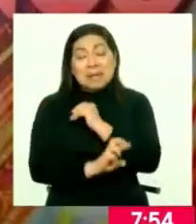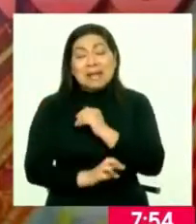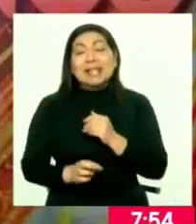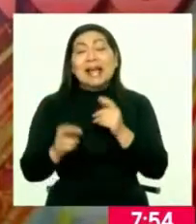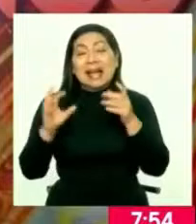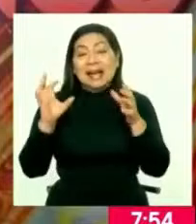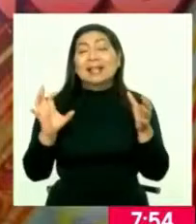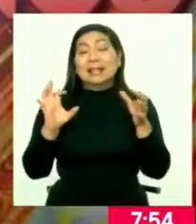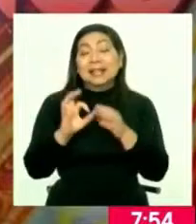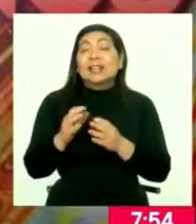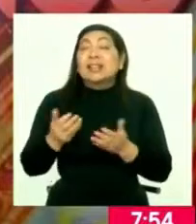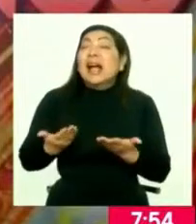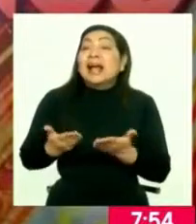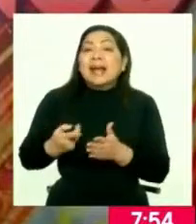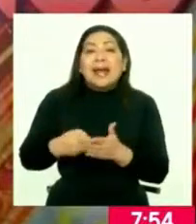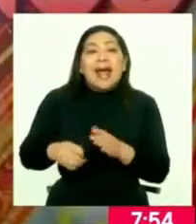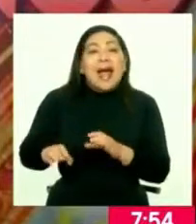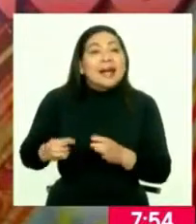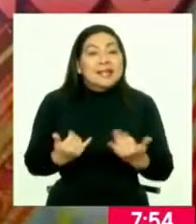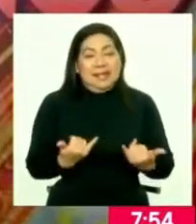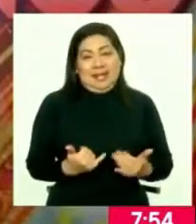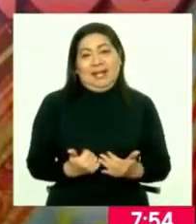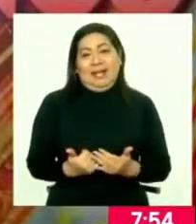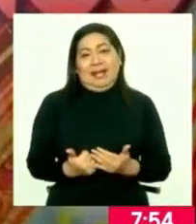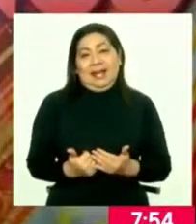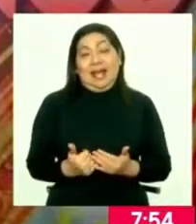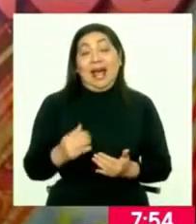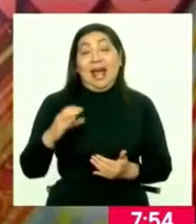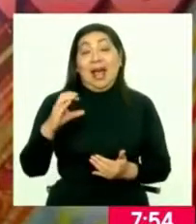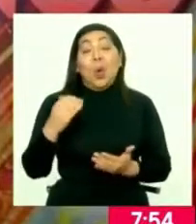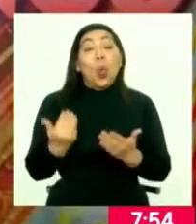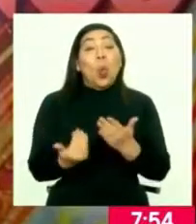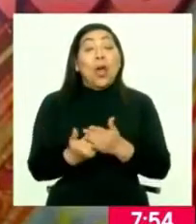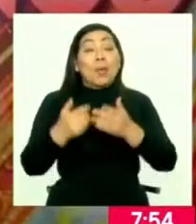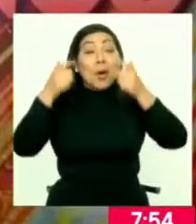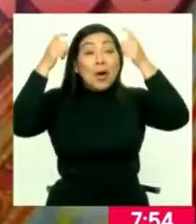Unido y el camino que tendrá que andar ahora Carlos III,